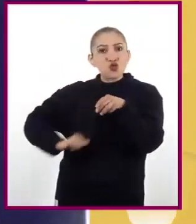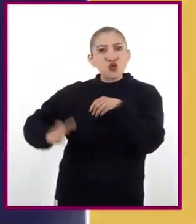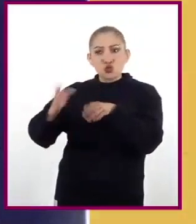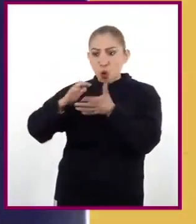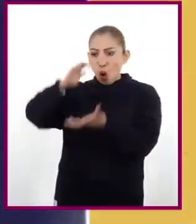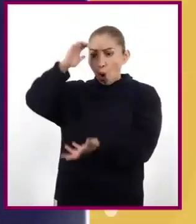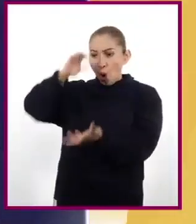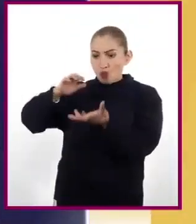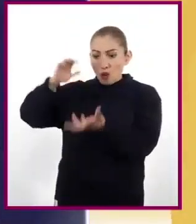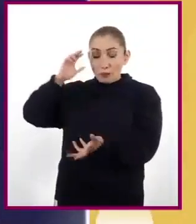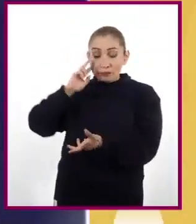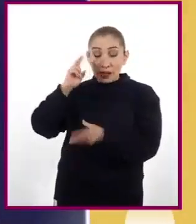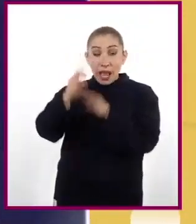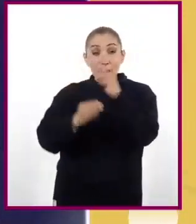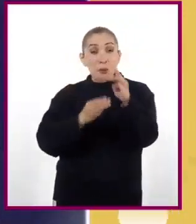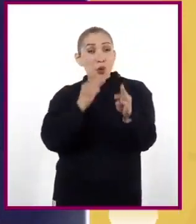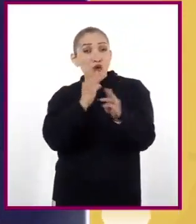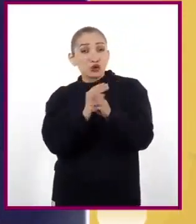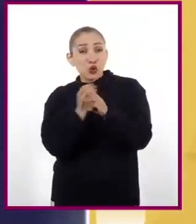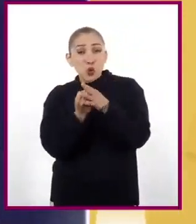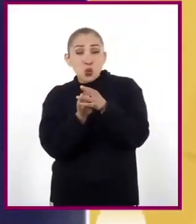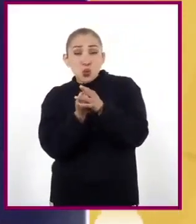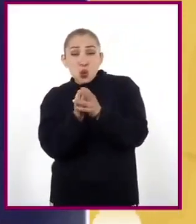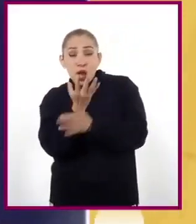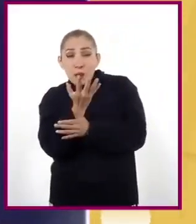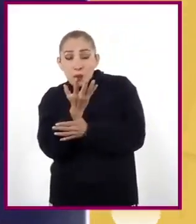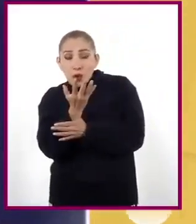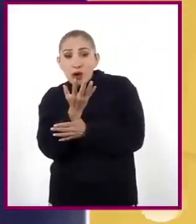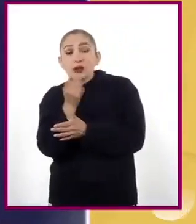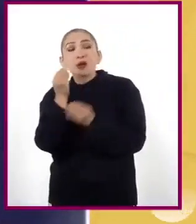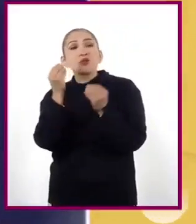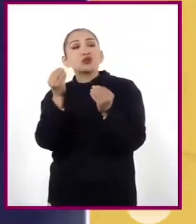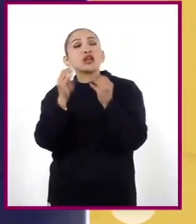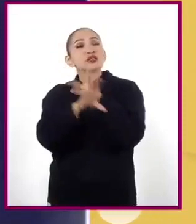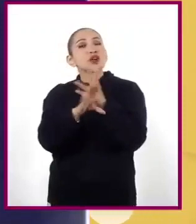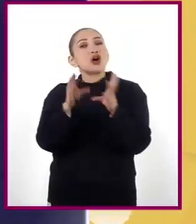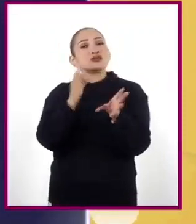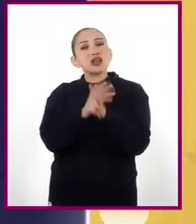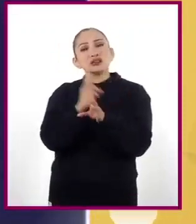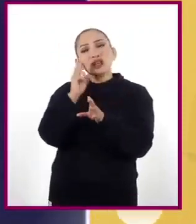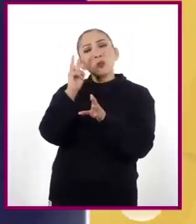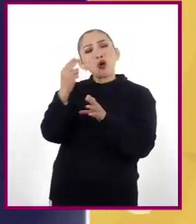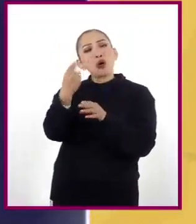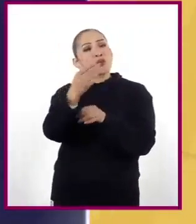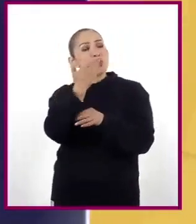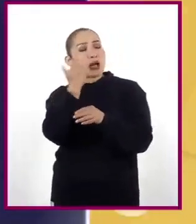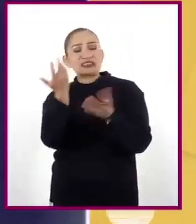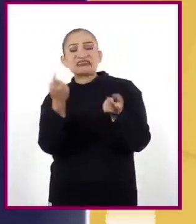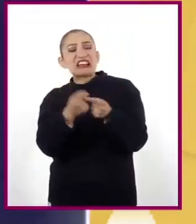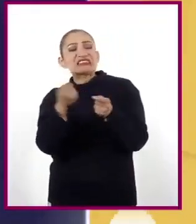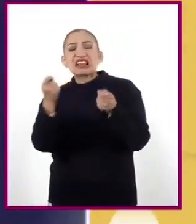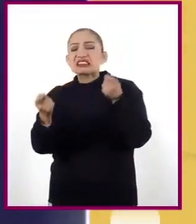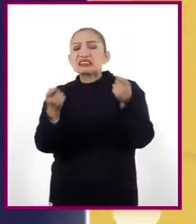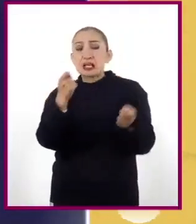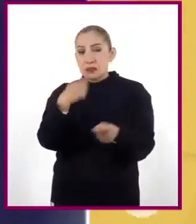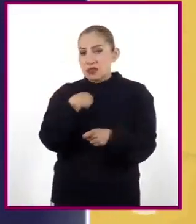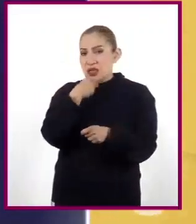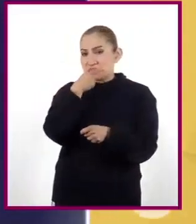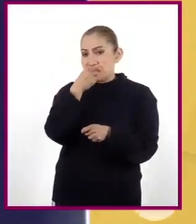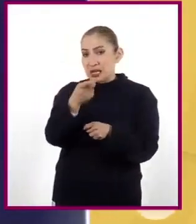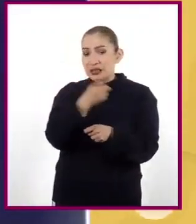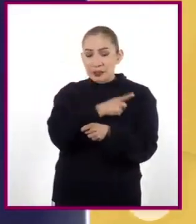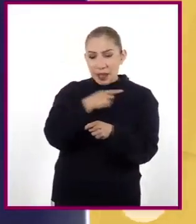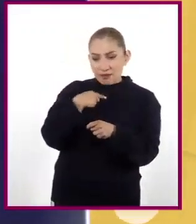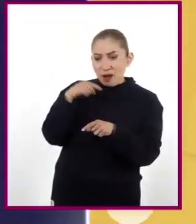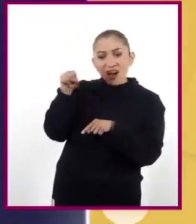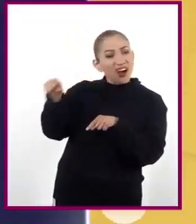prehistóricos. El mundo era tan reciente que muchas cosas carecían de nombre y para mencionarlas había